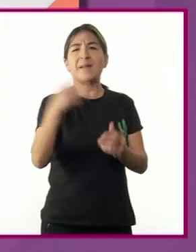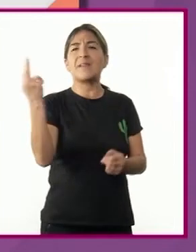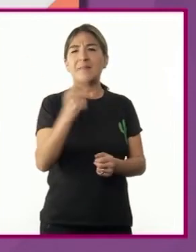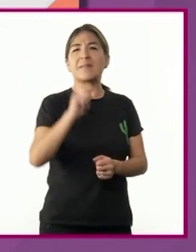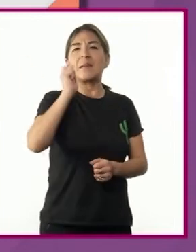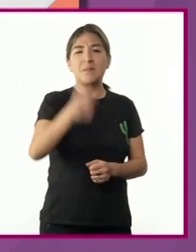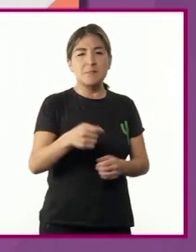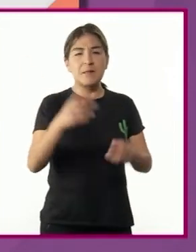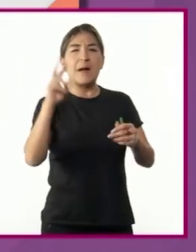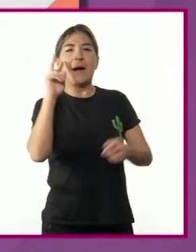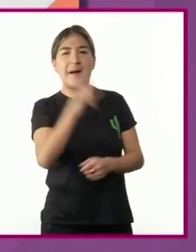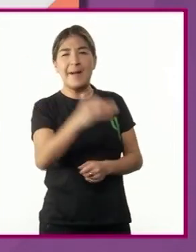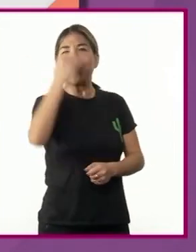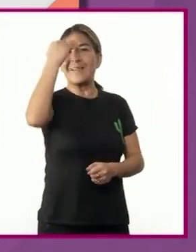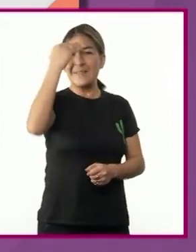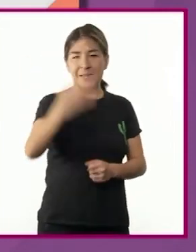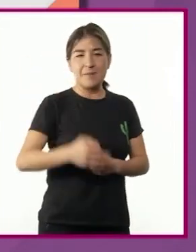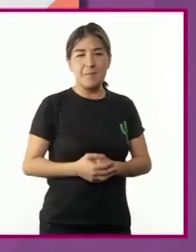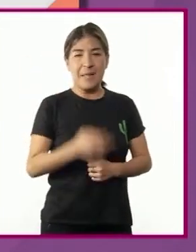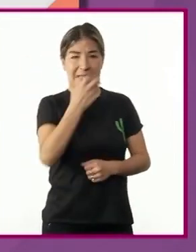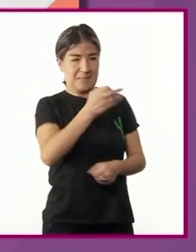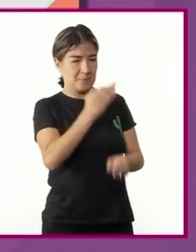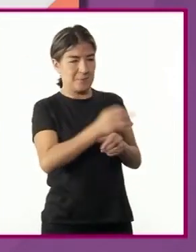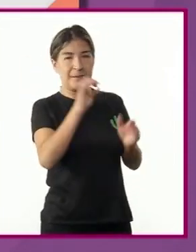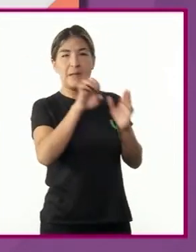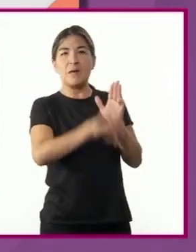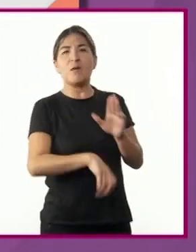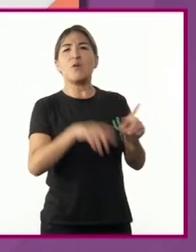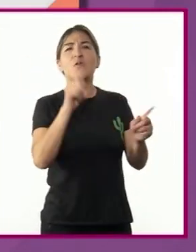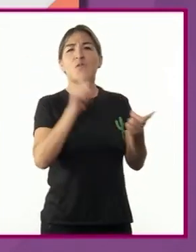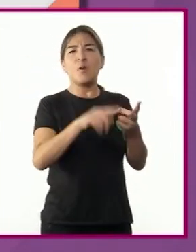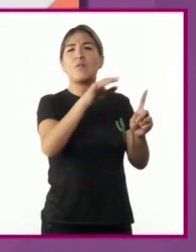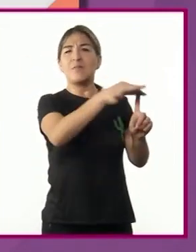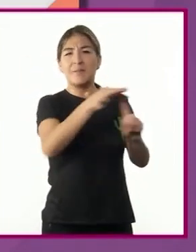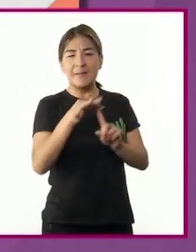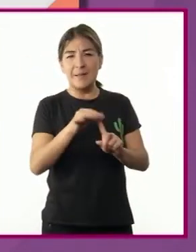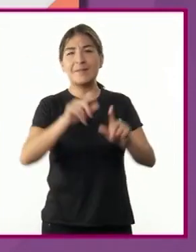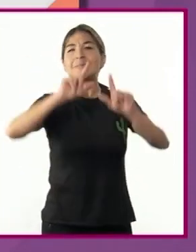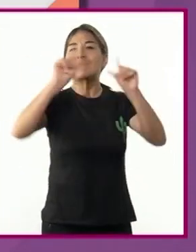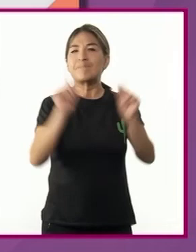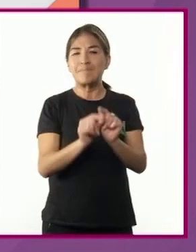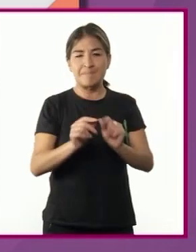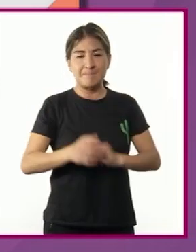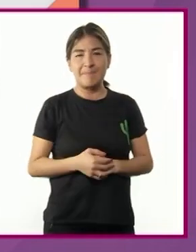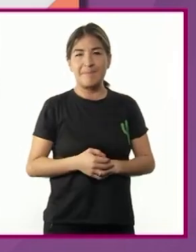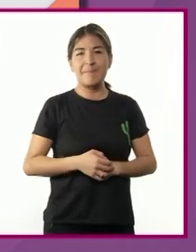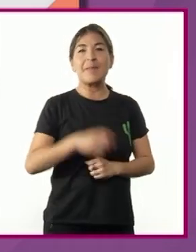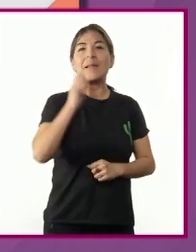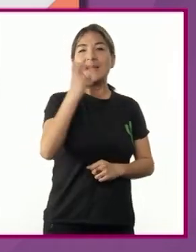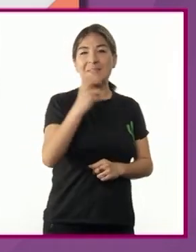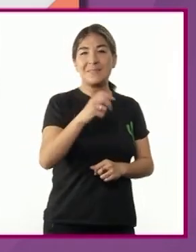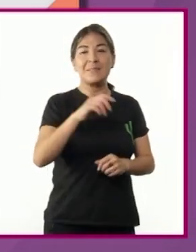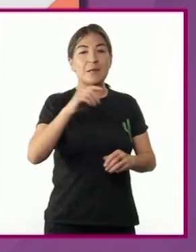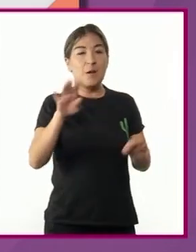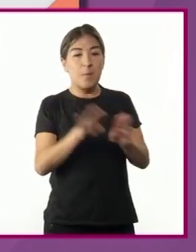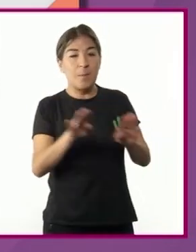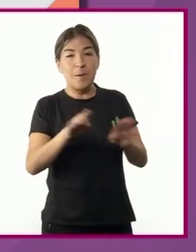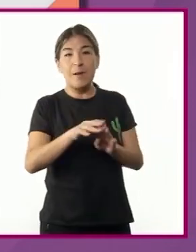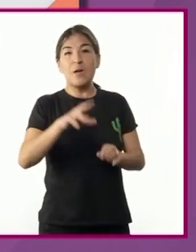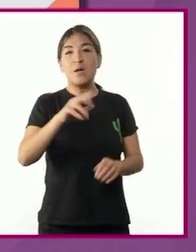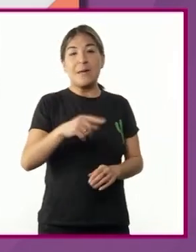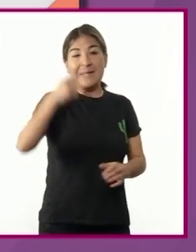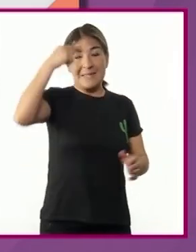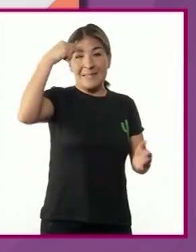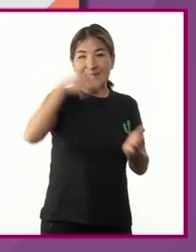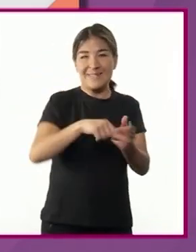necesario comprobar el tiempo. Este ejemplo está tomado de las conclusiones, por lo que los creímos está